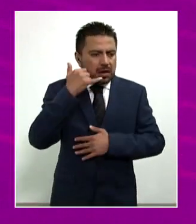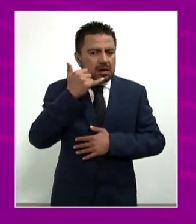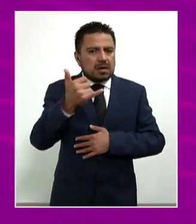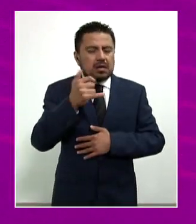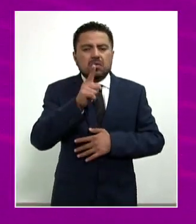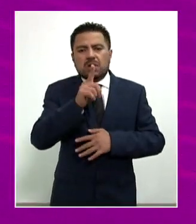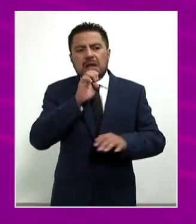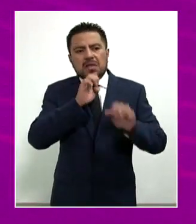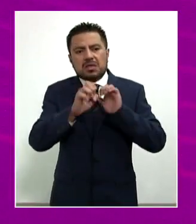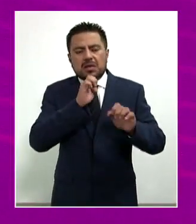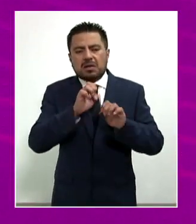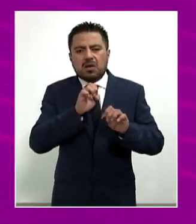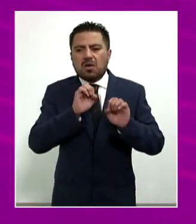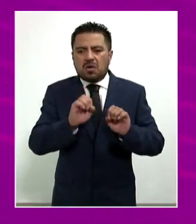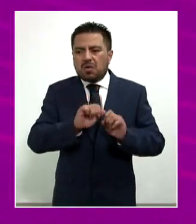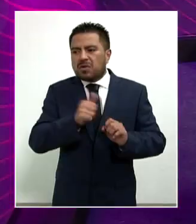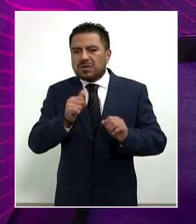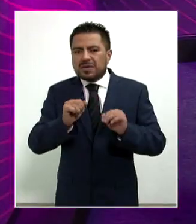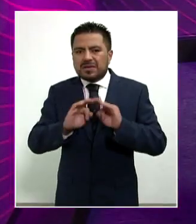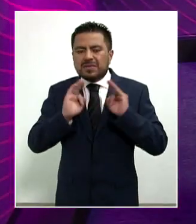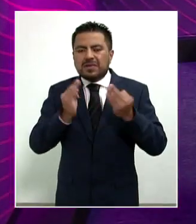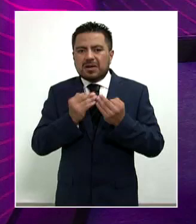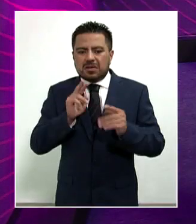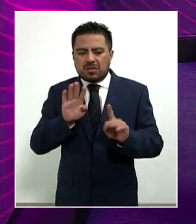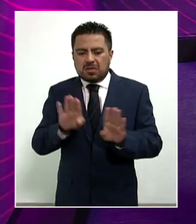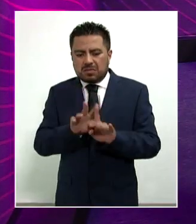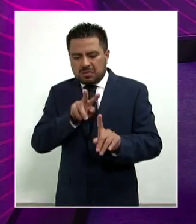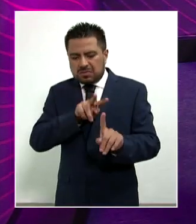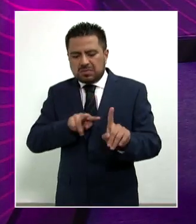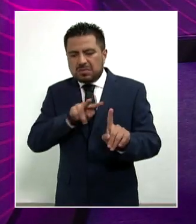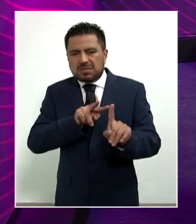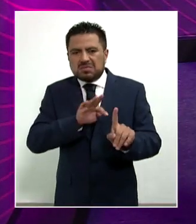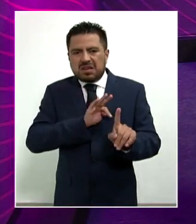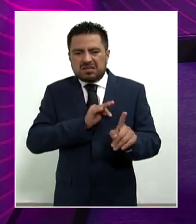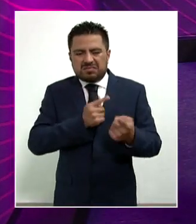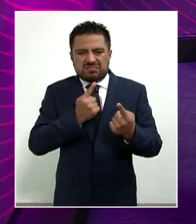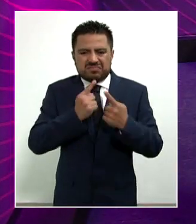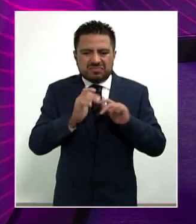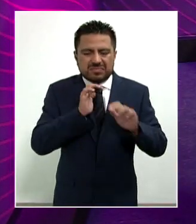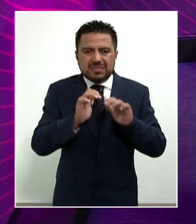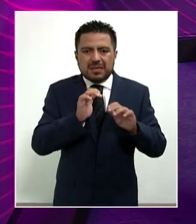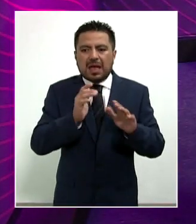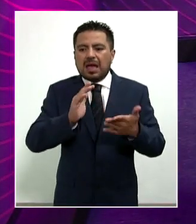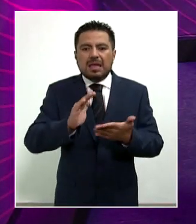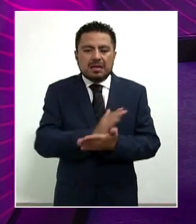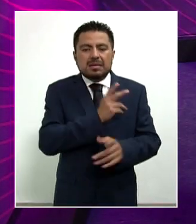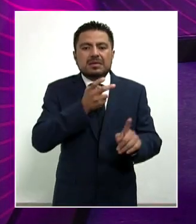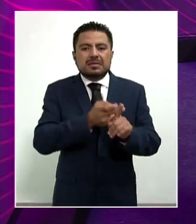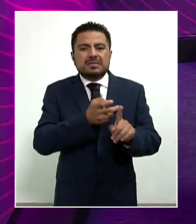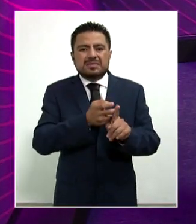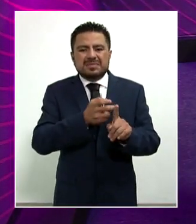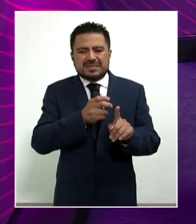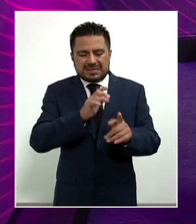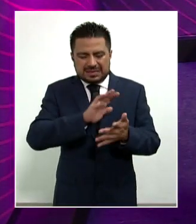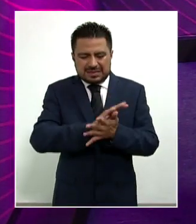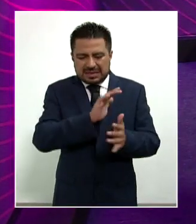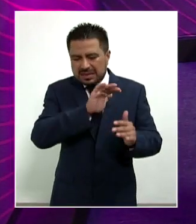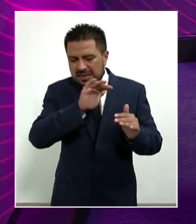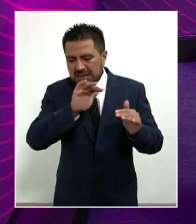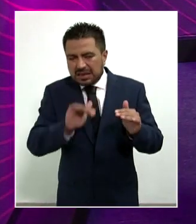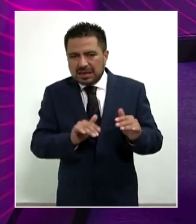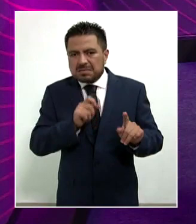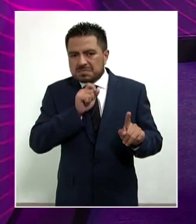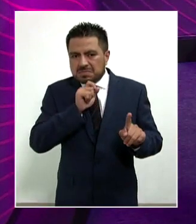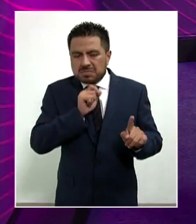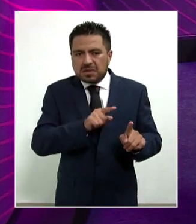entrevista. O dicho de otro modo, como te ven, te tratan. Así es. Y además eso es en detrimento del